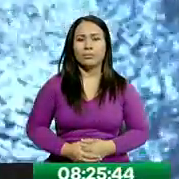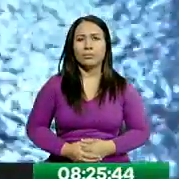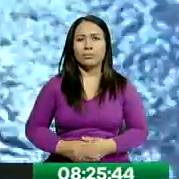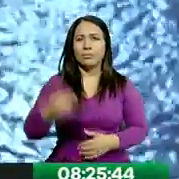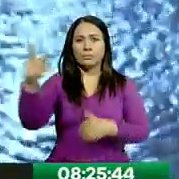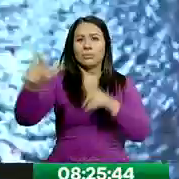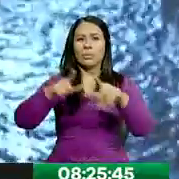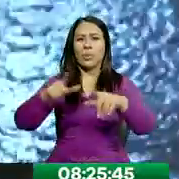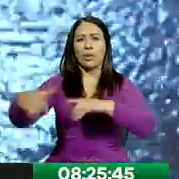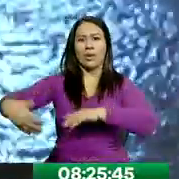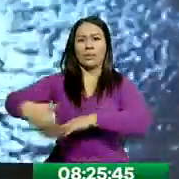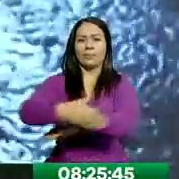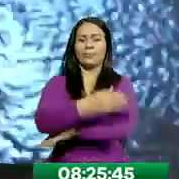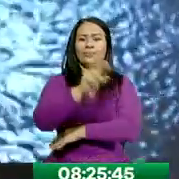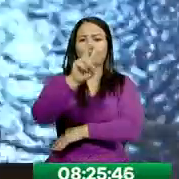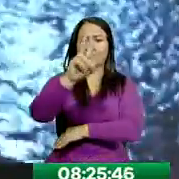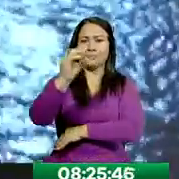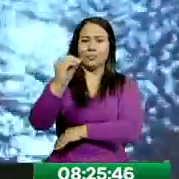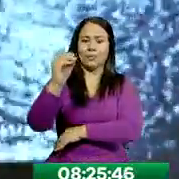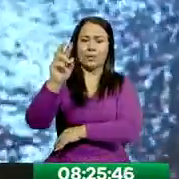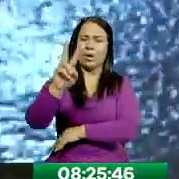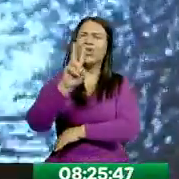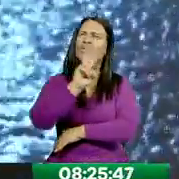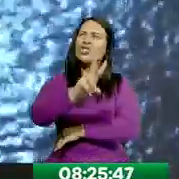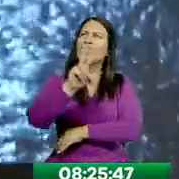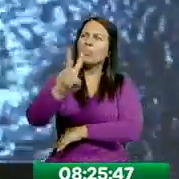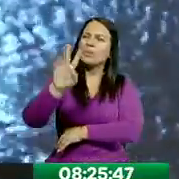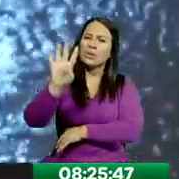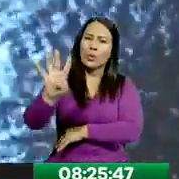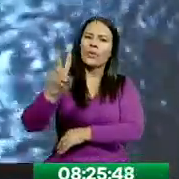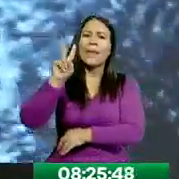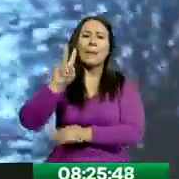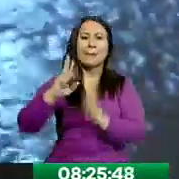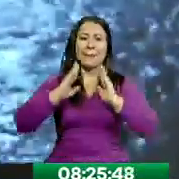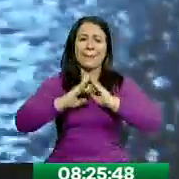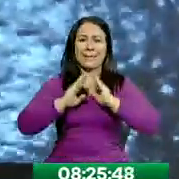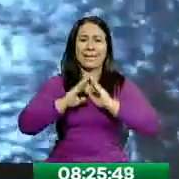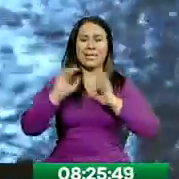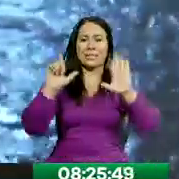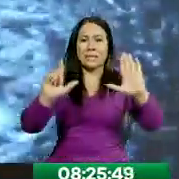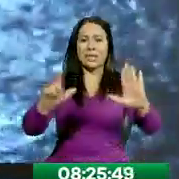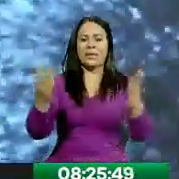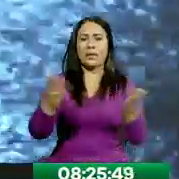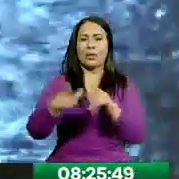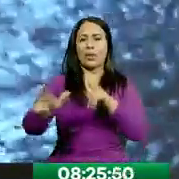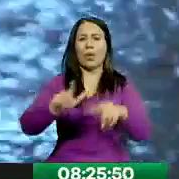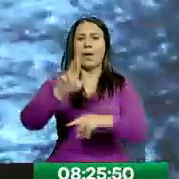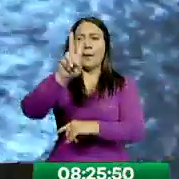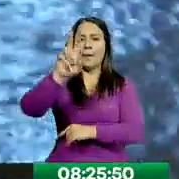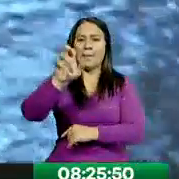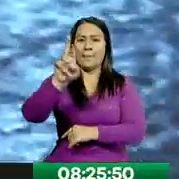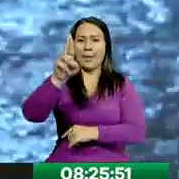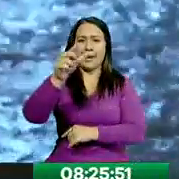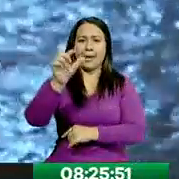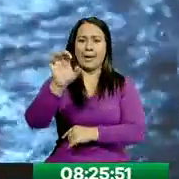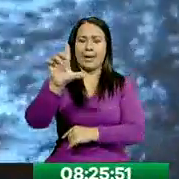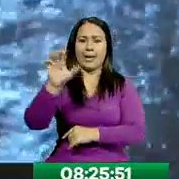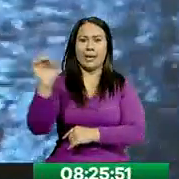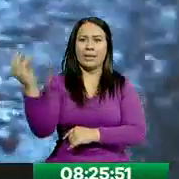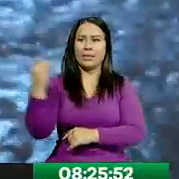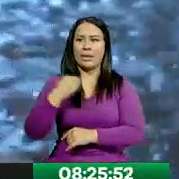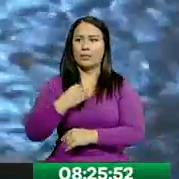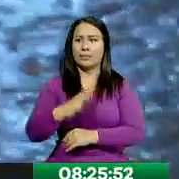Ocurrió en la manzana 224, Villa 7, de la Ciudadela Los Vergeles, en el norte de Guayaquil.